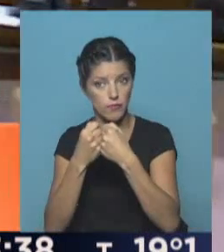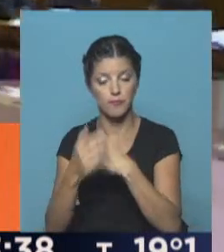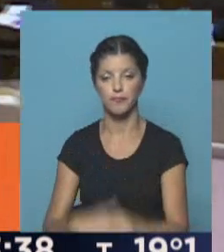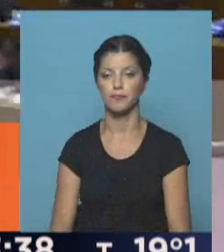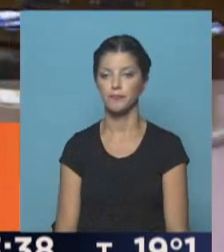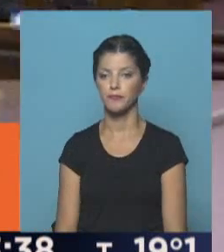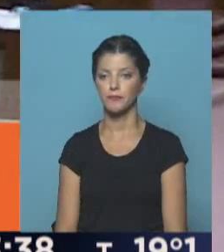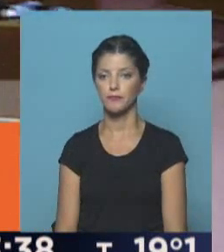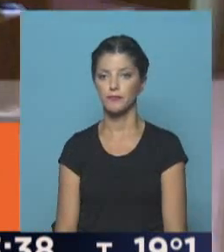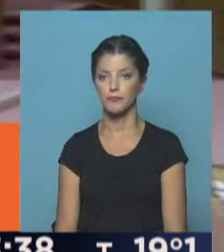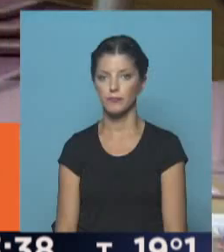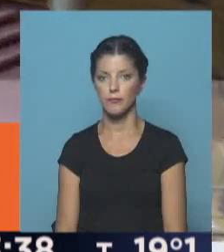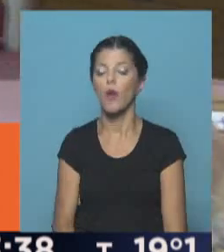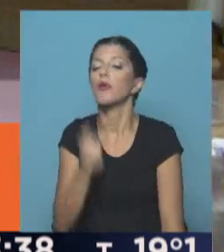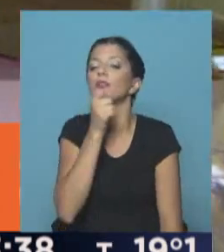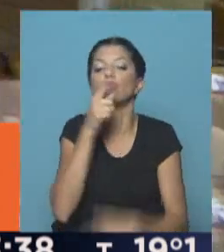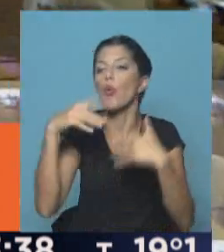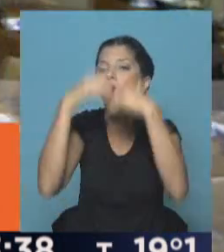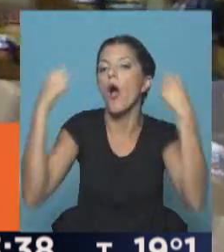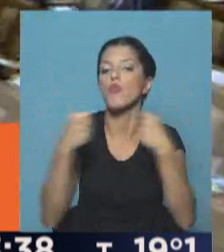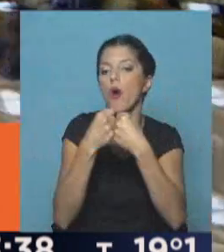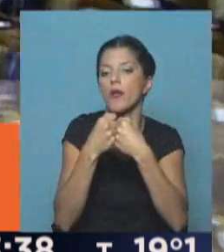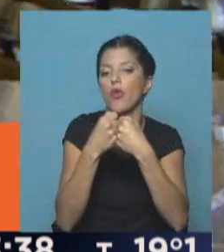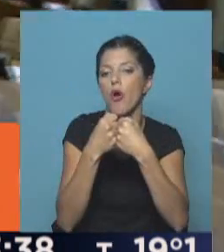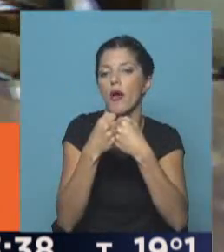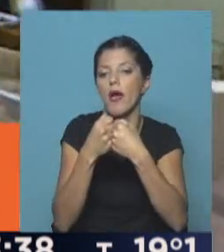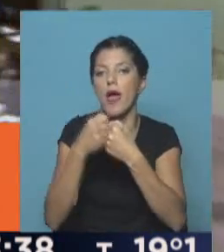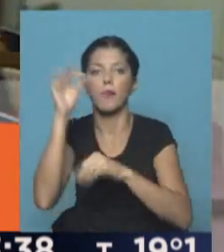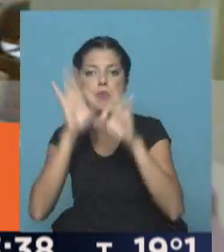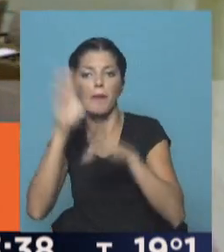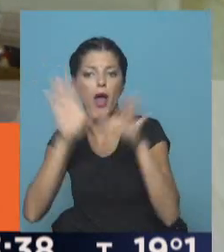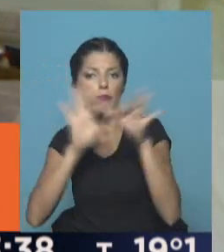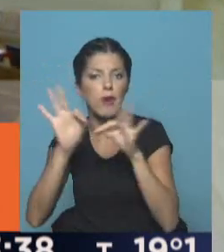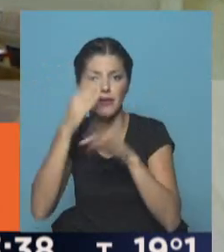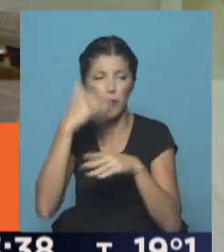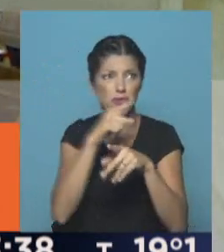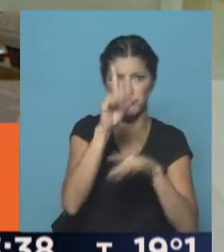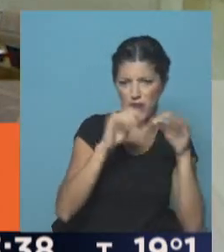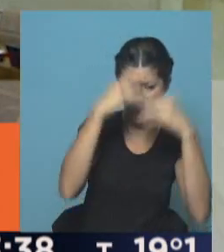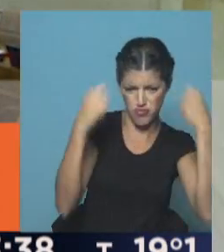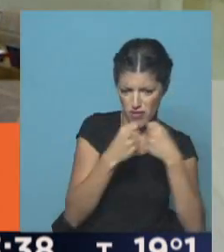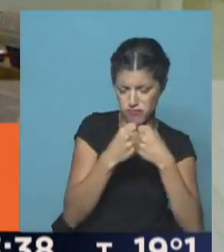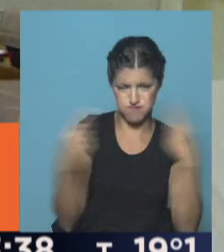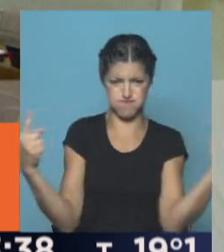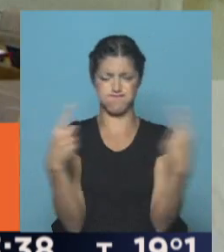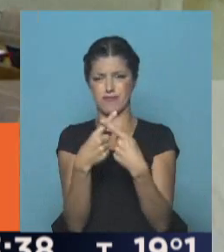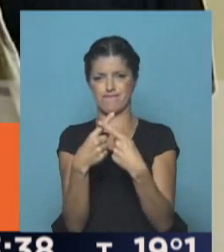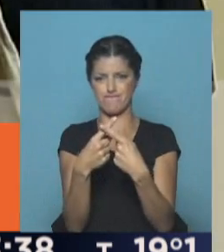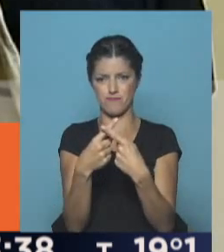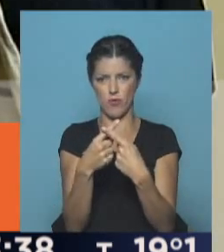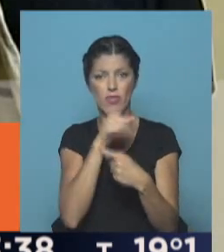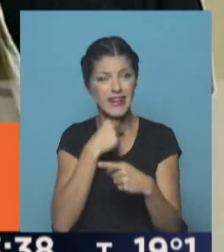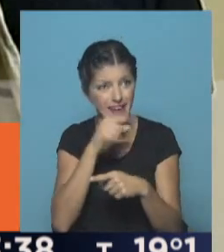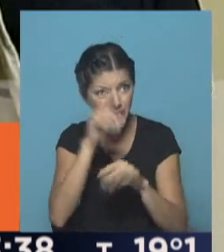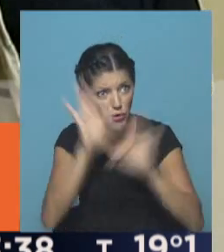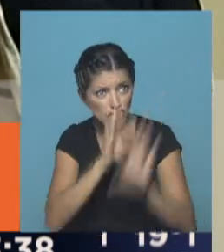uno hacer un acuerdo electoral si no tiene un acuerdo programático porque fue de unos hecho acá cuando quieras llevar adelante ese programa de